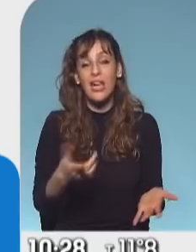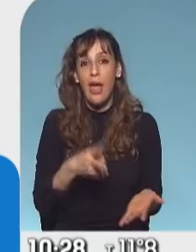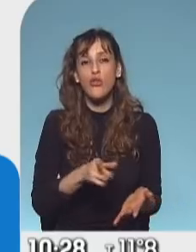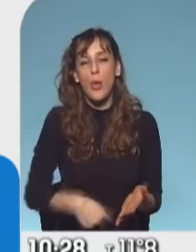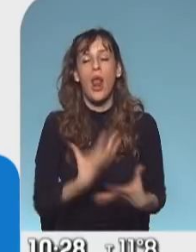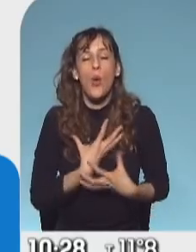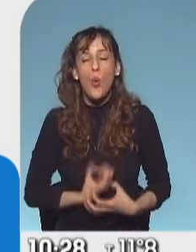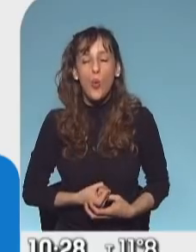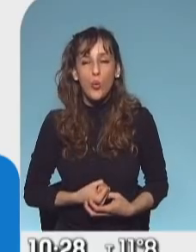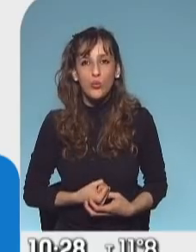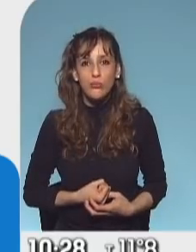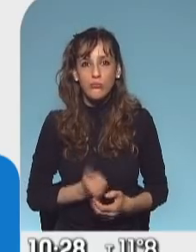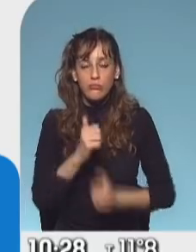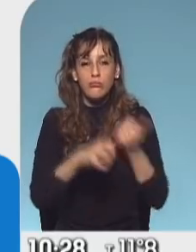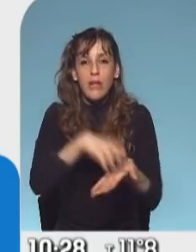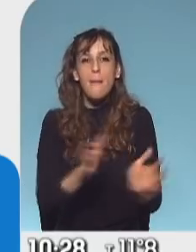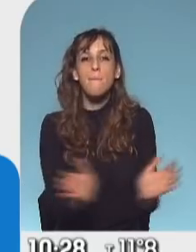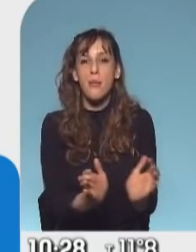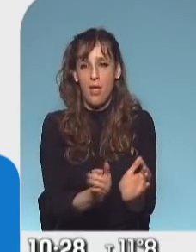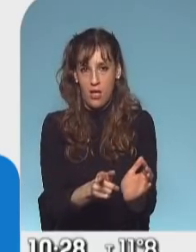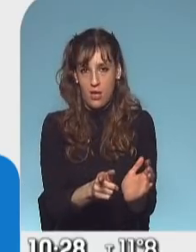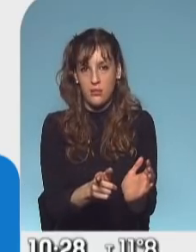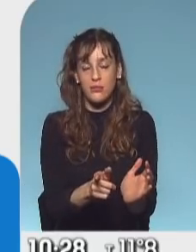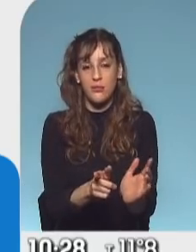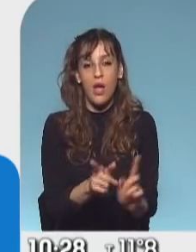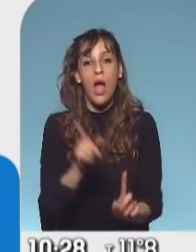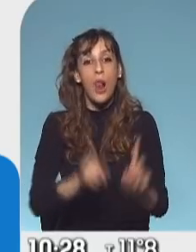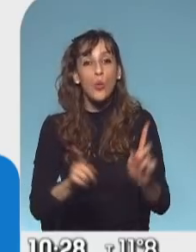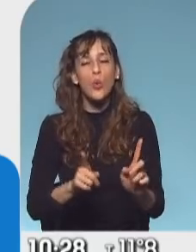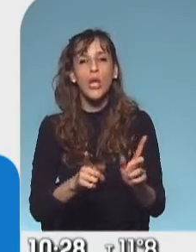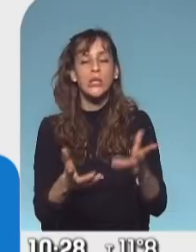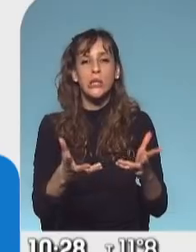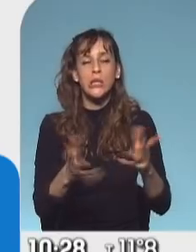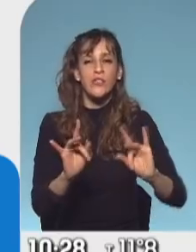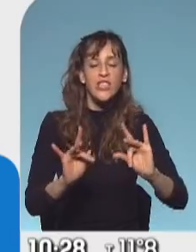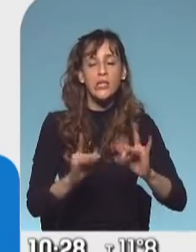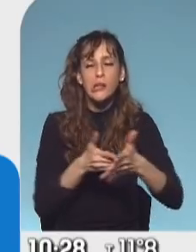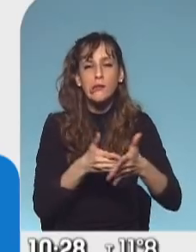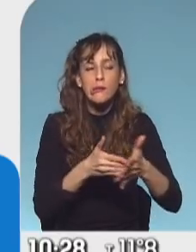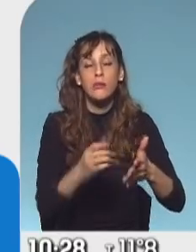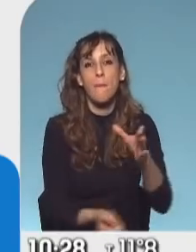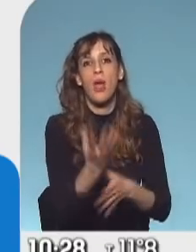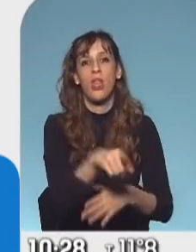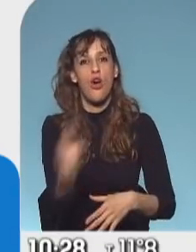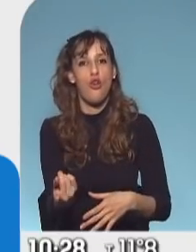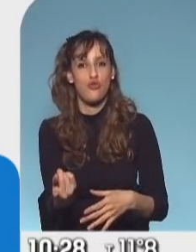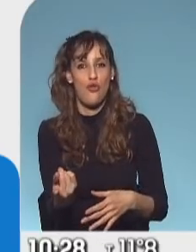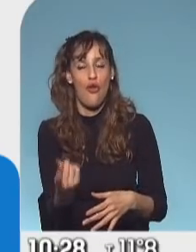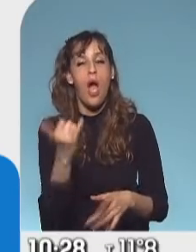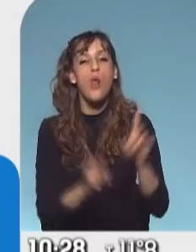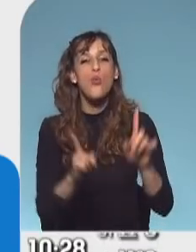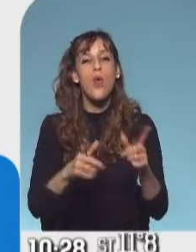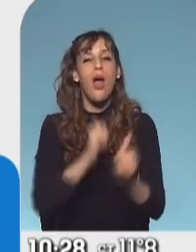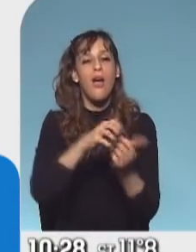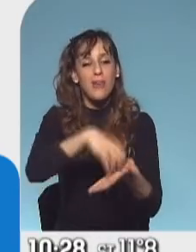alivio. Muchas en la necesidad se reconvirtieron y es muy impactante ver muchas empresas textiles que